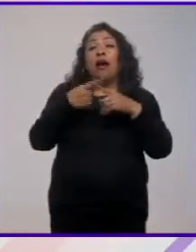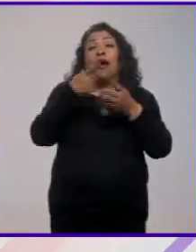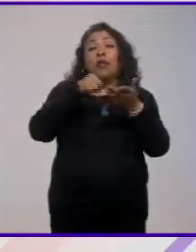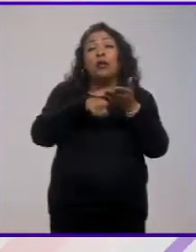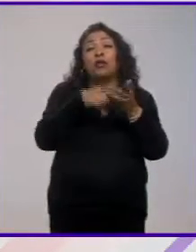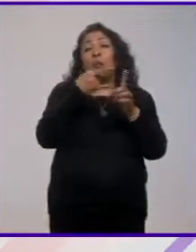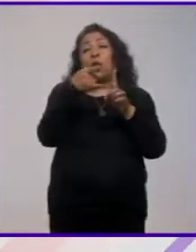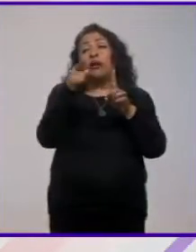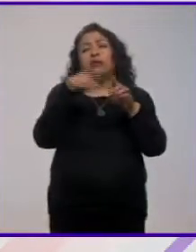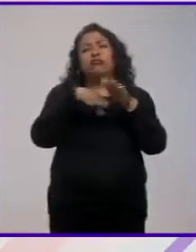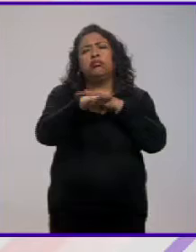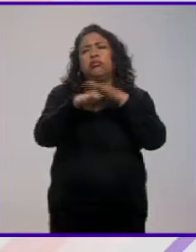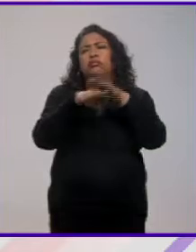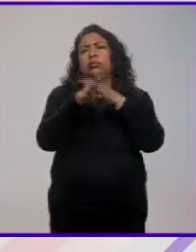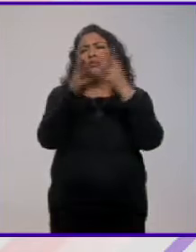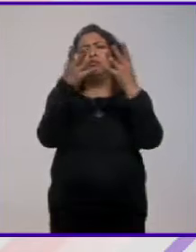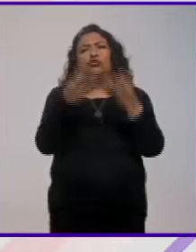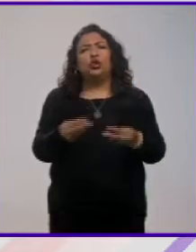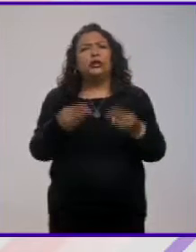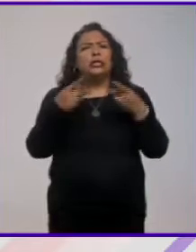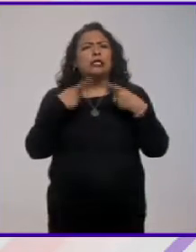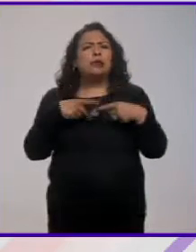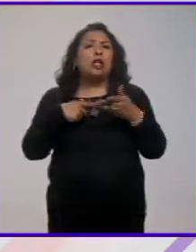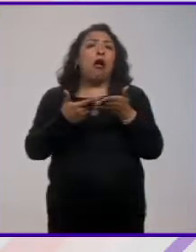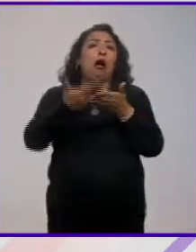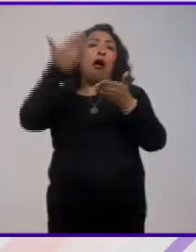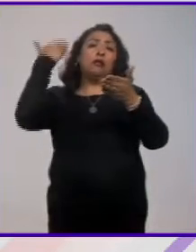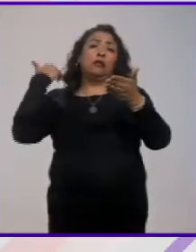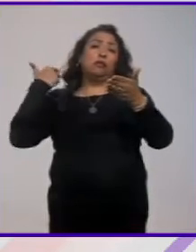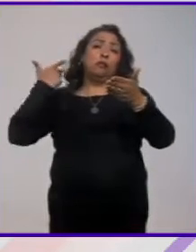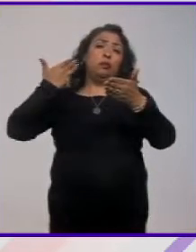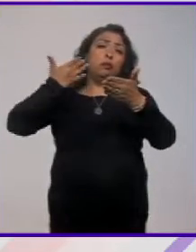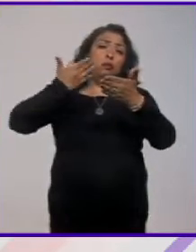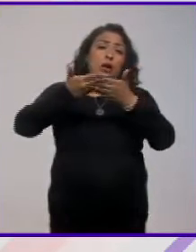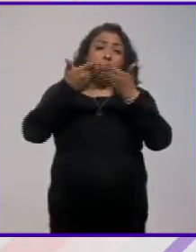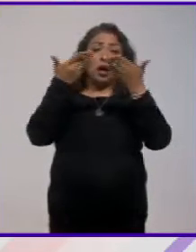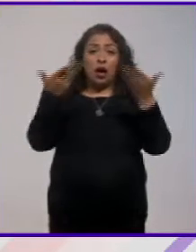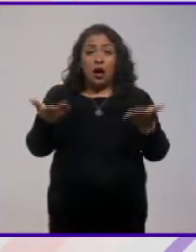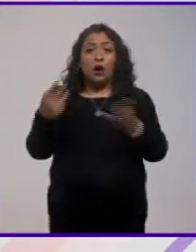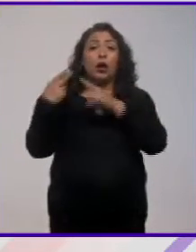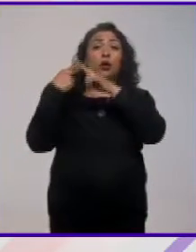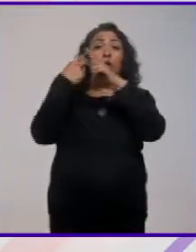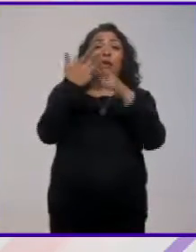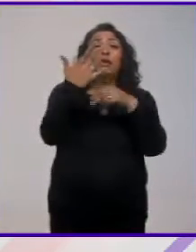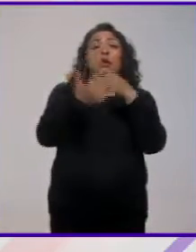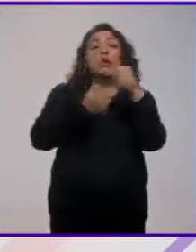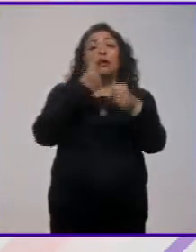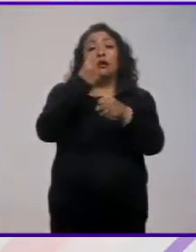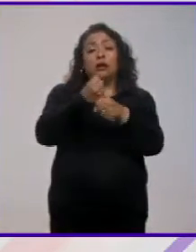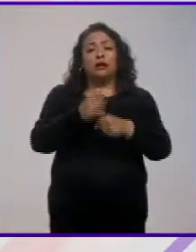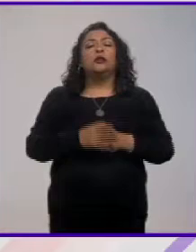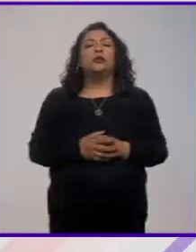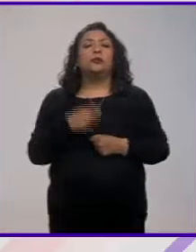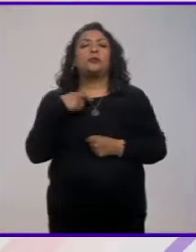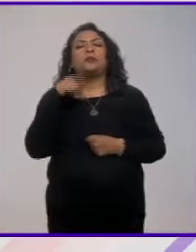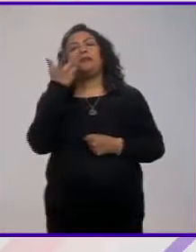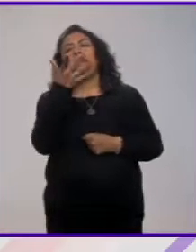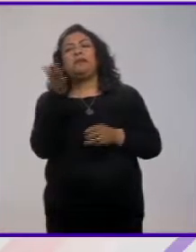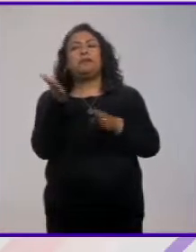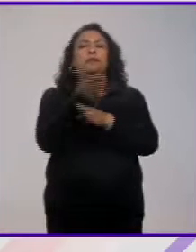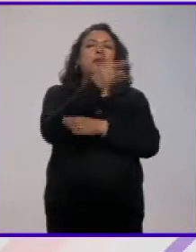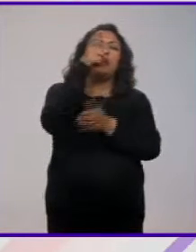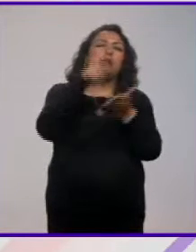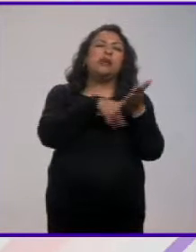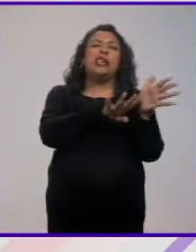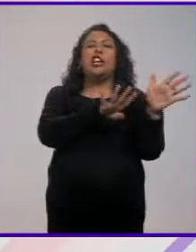puertas miles de personas, sí, claro, desde aquella época hasta ahora, que se cumplen 50 años. Allá por